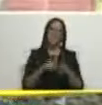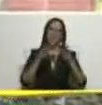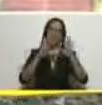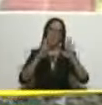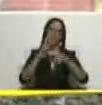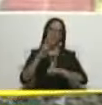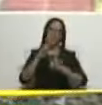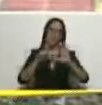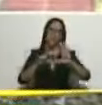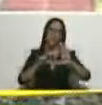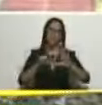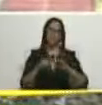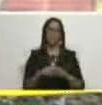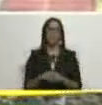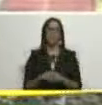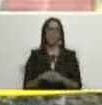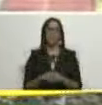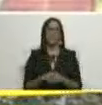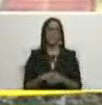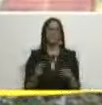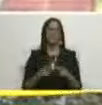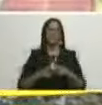1927, en Sabana Alta,